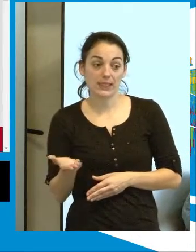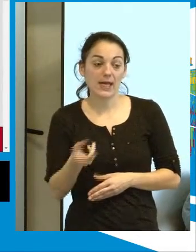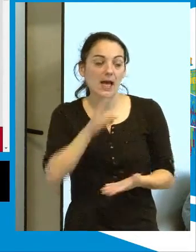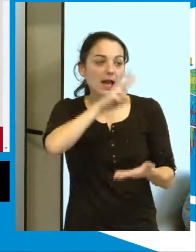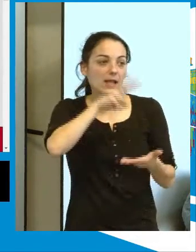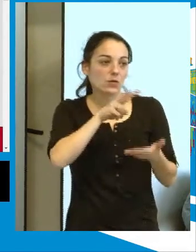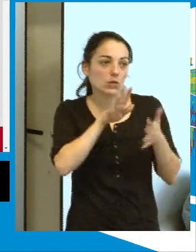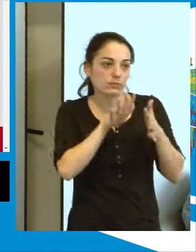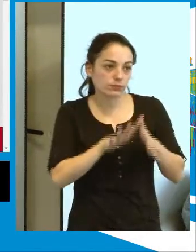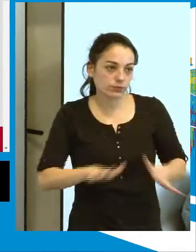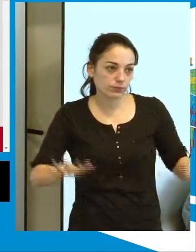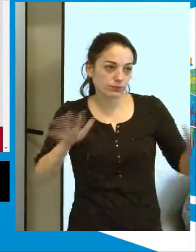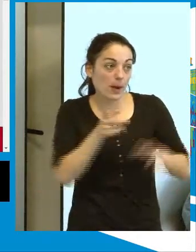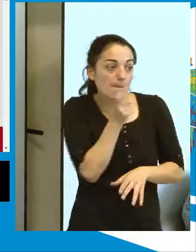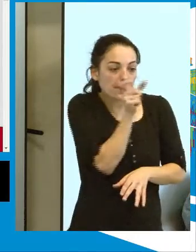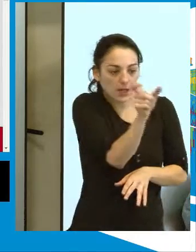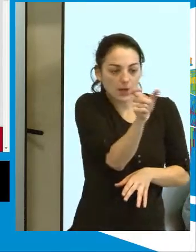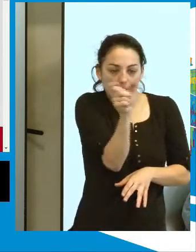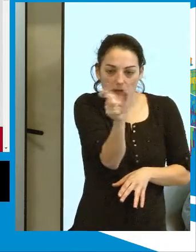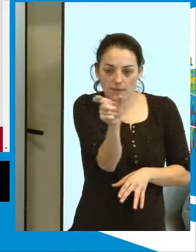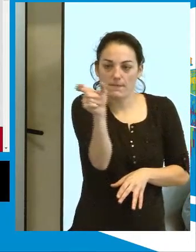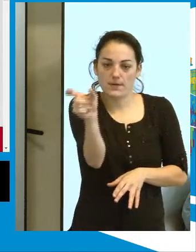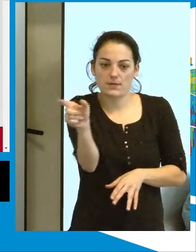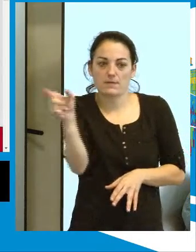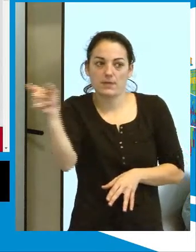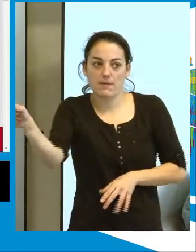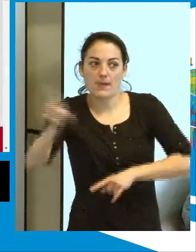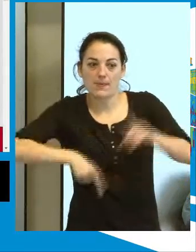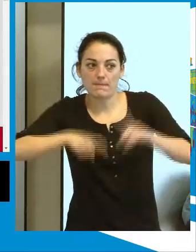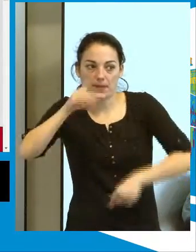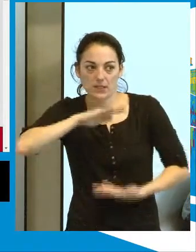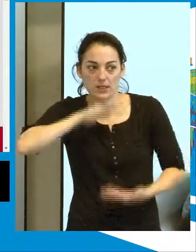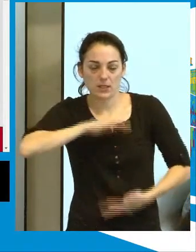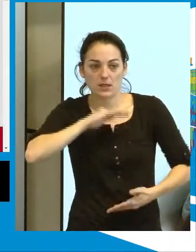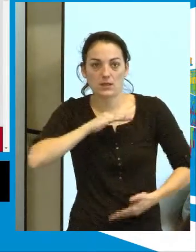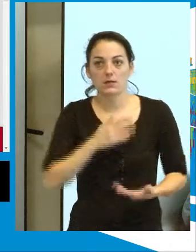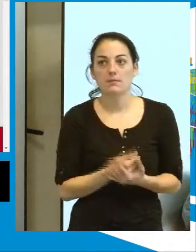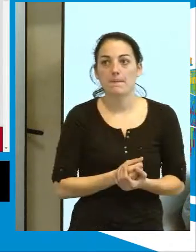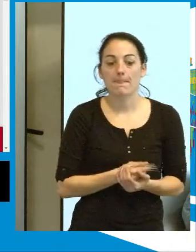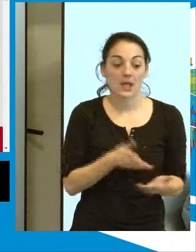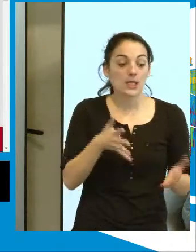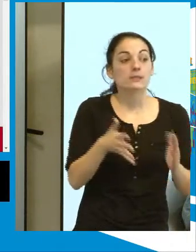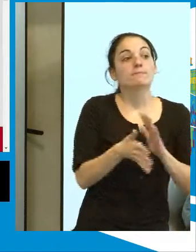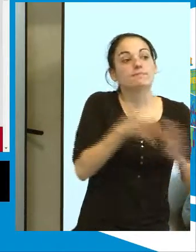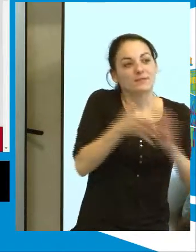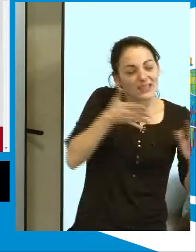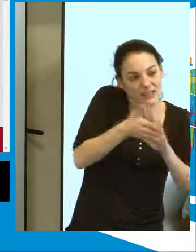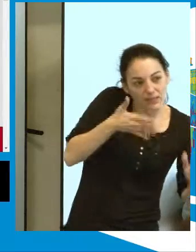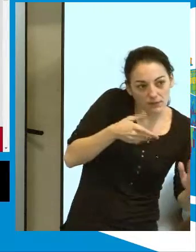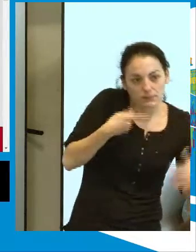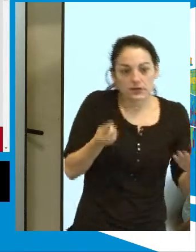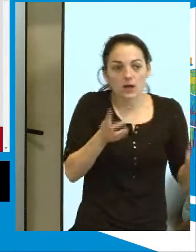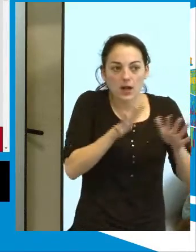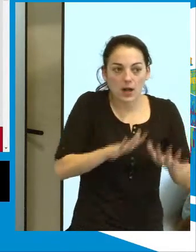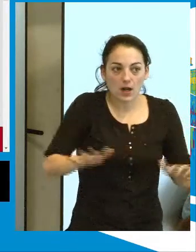sea lenta, que incluso vaya palabra por palabra, dependiendo de las capacidades, ¿no? Aquí no se trataba de hacer una velocidad rápida, una velocidad media, una velocidad